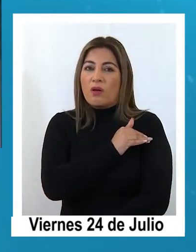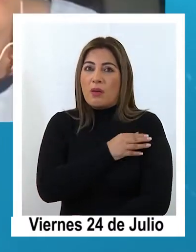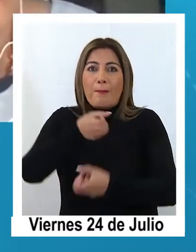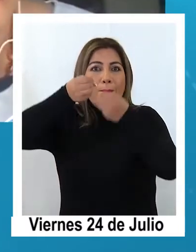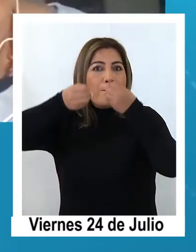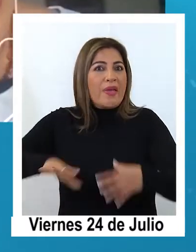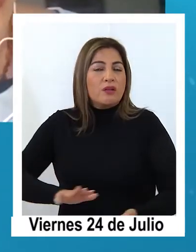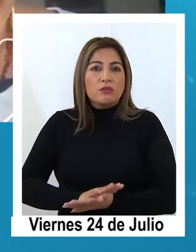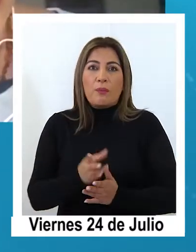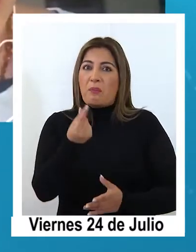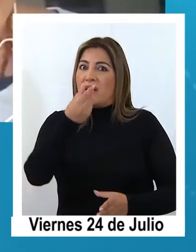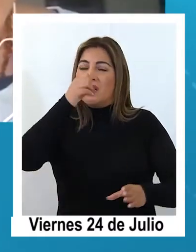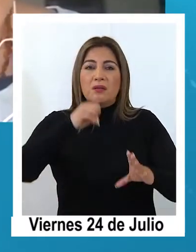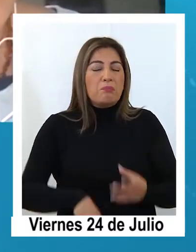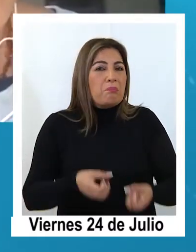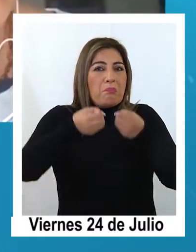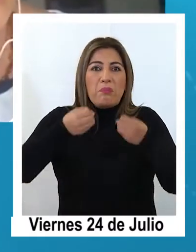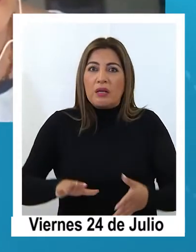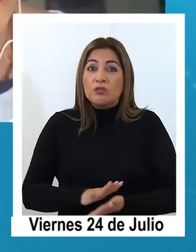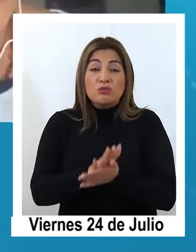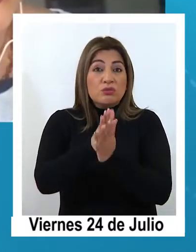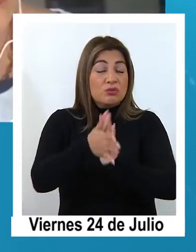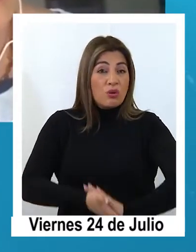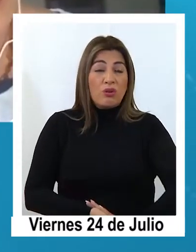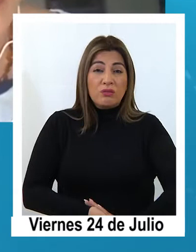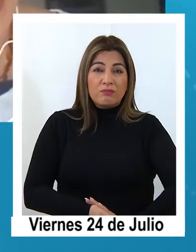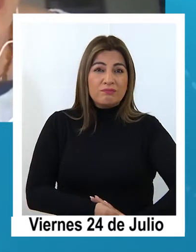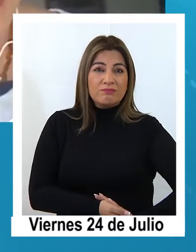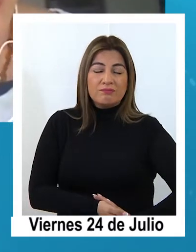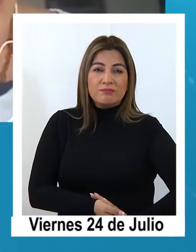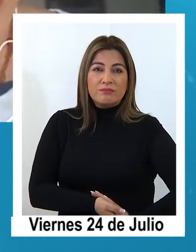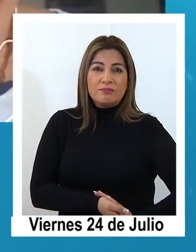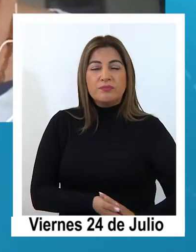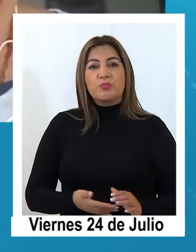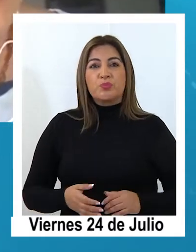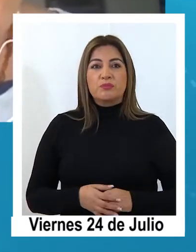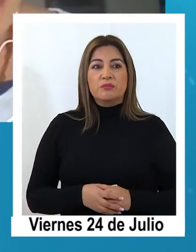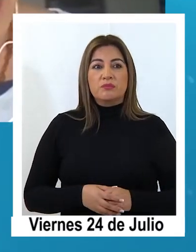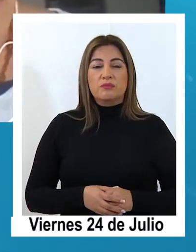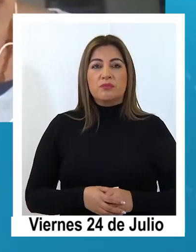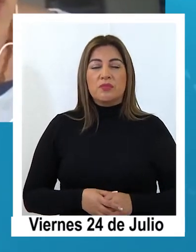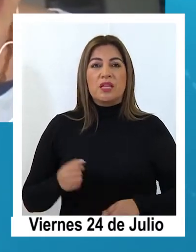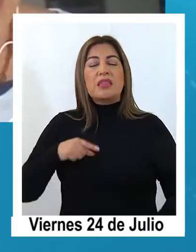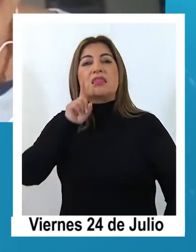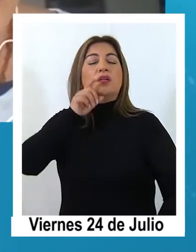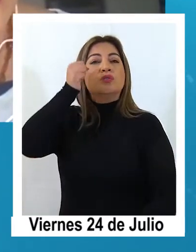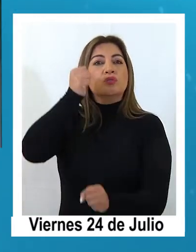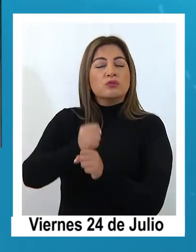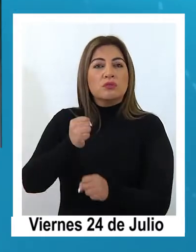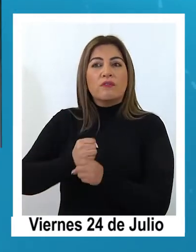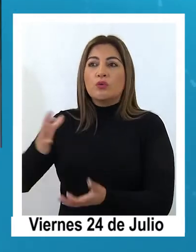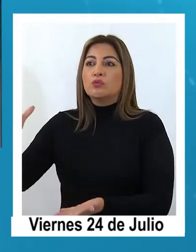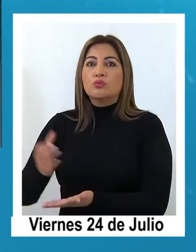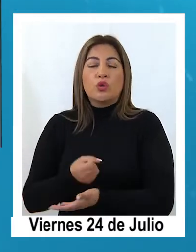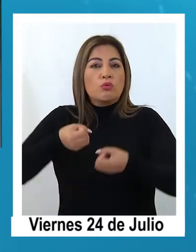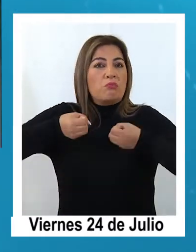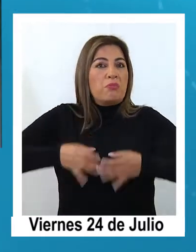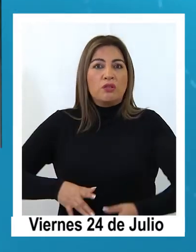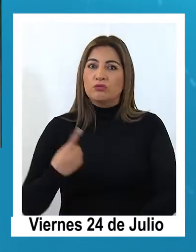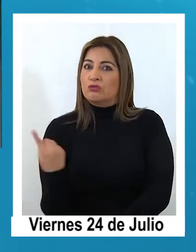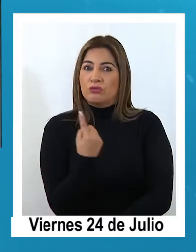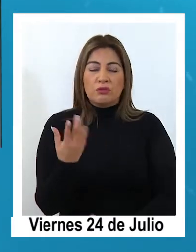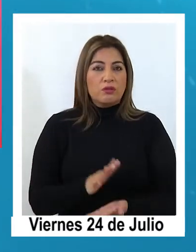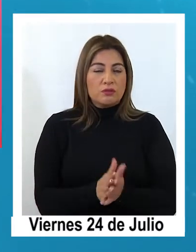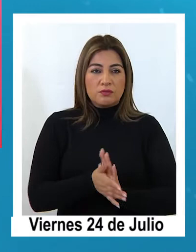perdemos nuestro ahorro. Quiero decir, todo lo que nos acompaña el hecho de estar empleado, de recibir un salario, lo perdemos